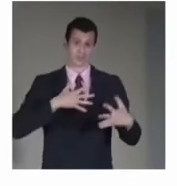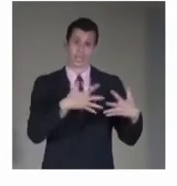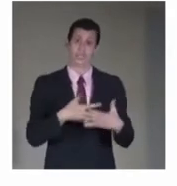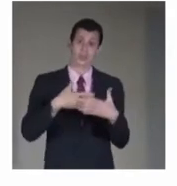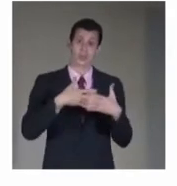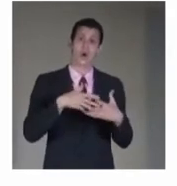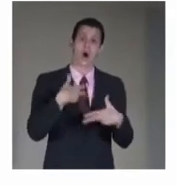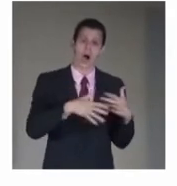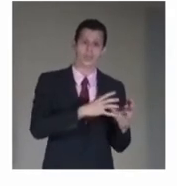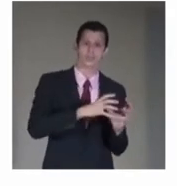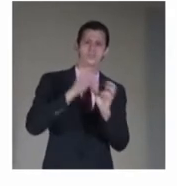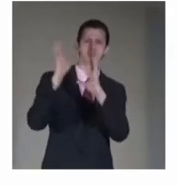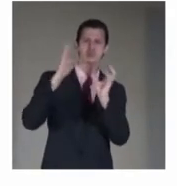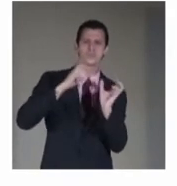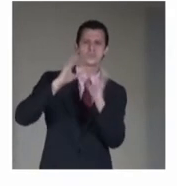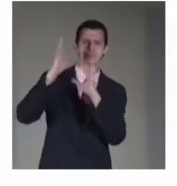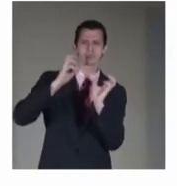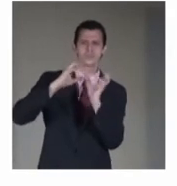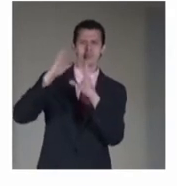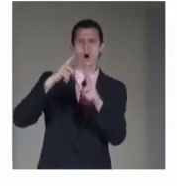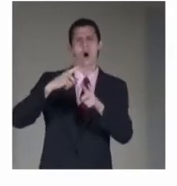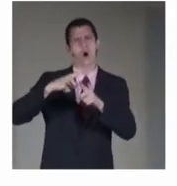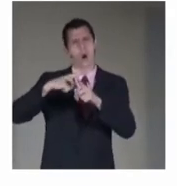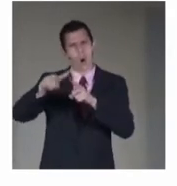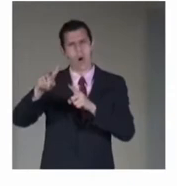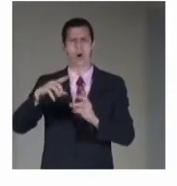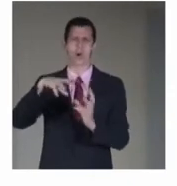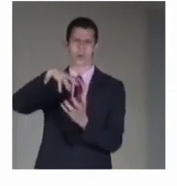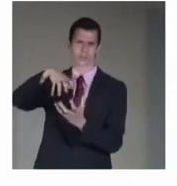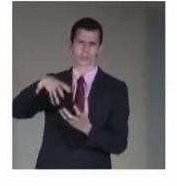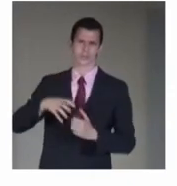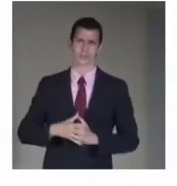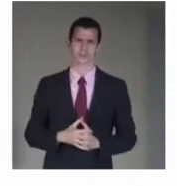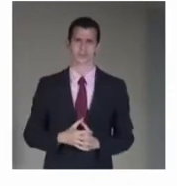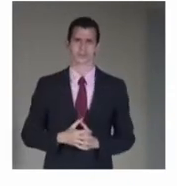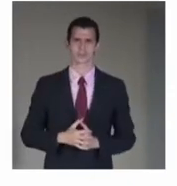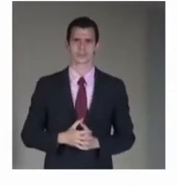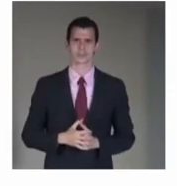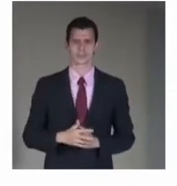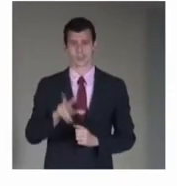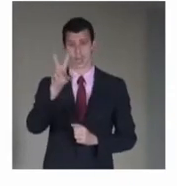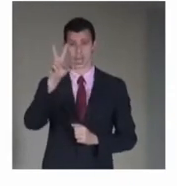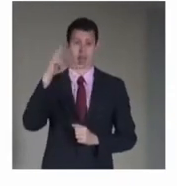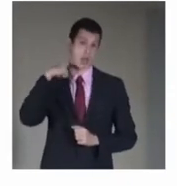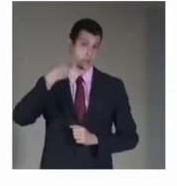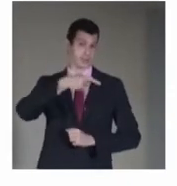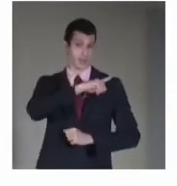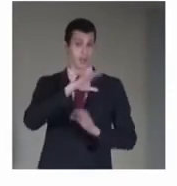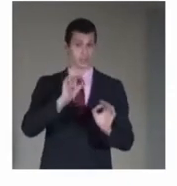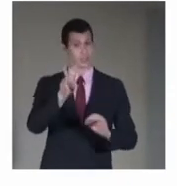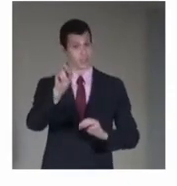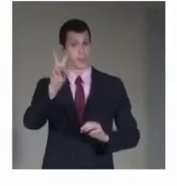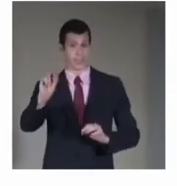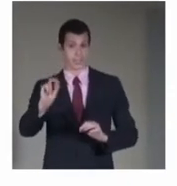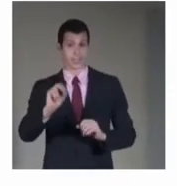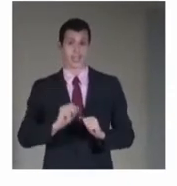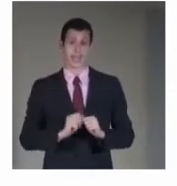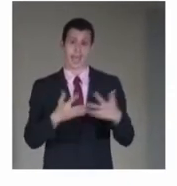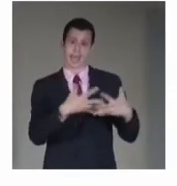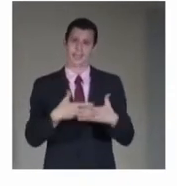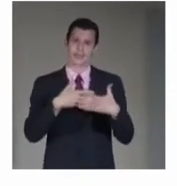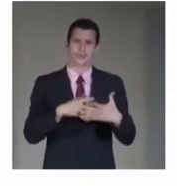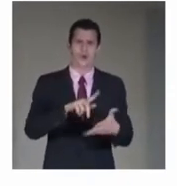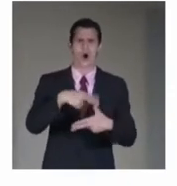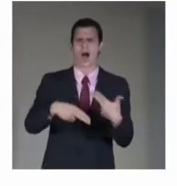a la fuerza espacial eso fue el 2020 en abril del 18 gobierno estadounidense realizó un contrato y